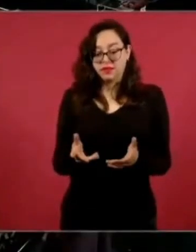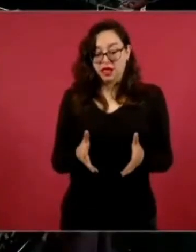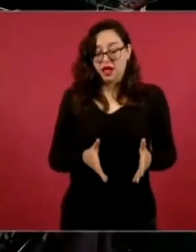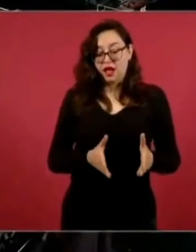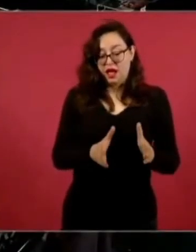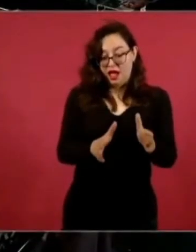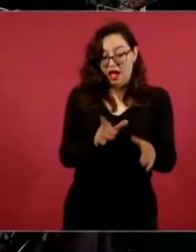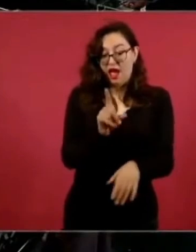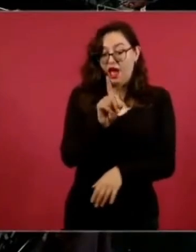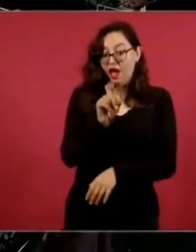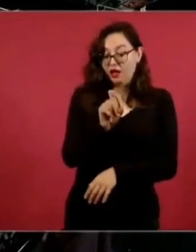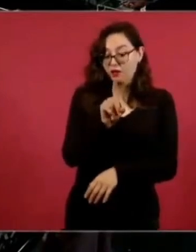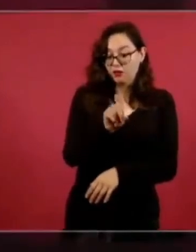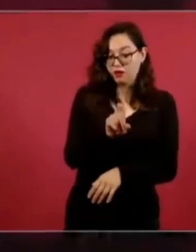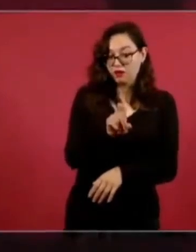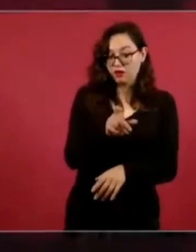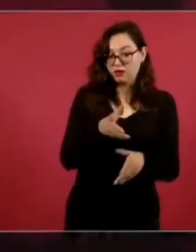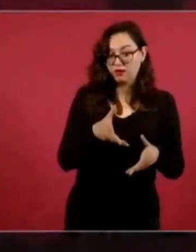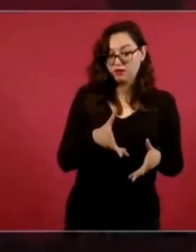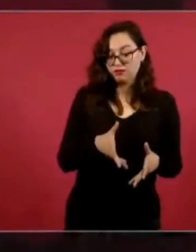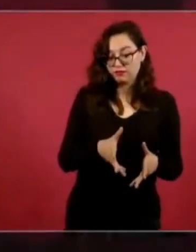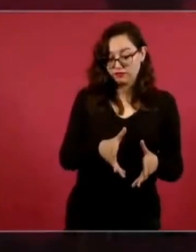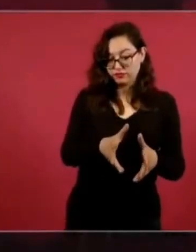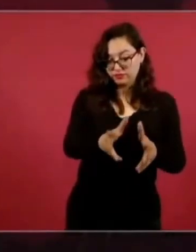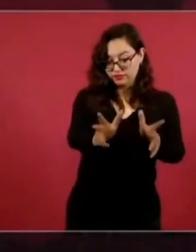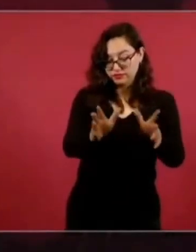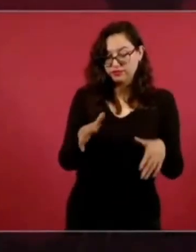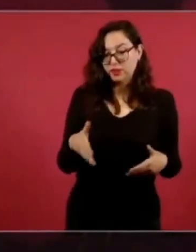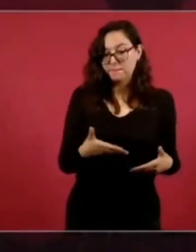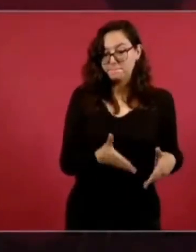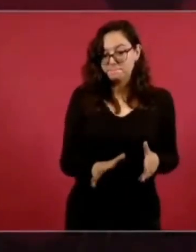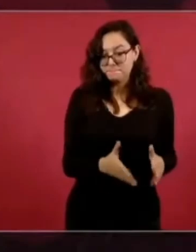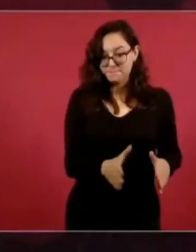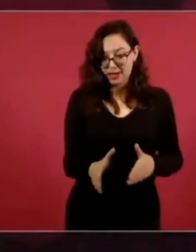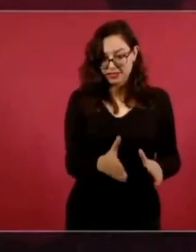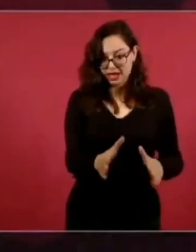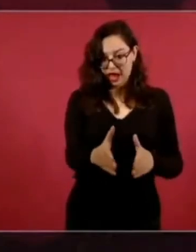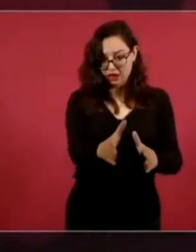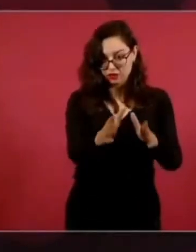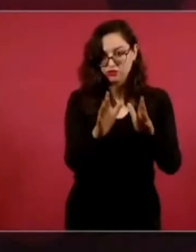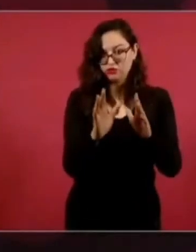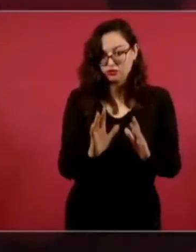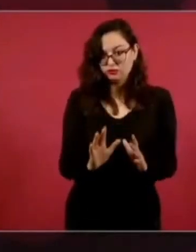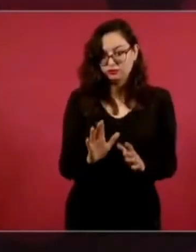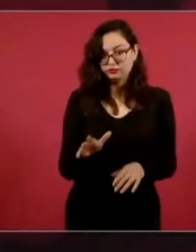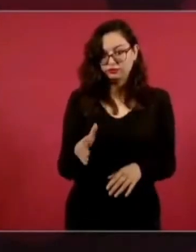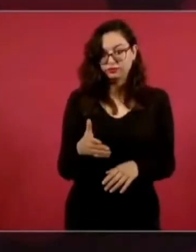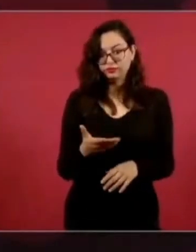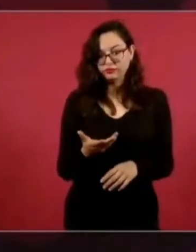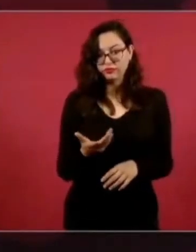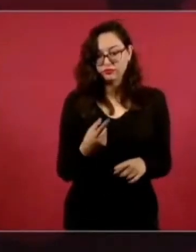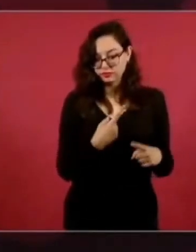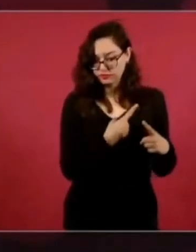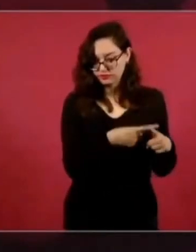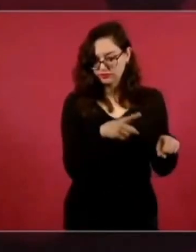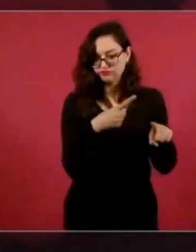usaba para la cría de pescado nativo, pez lagarto, mojarra,